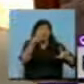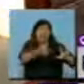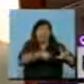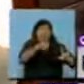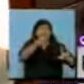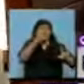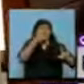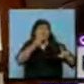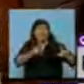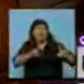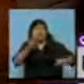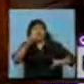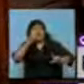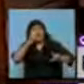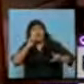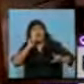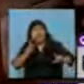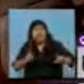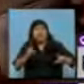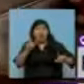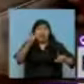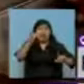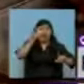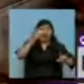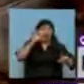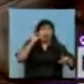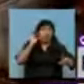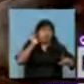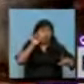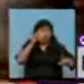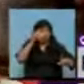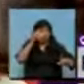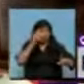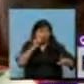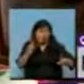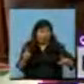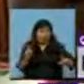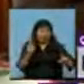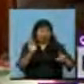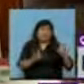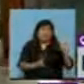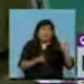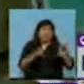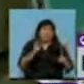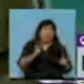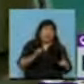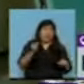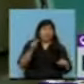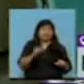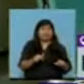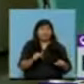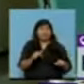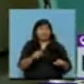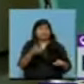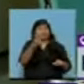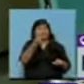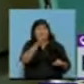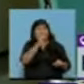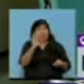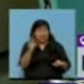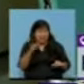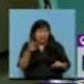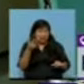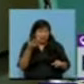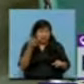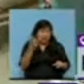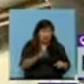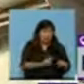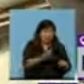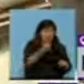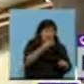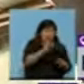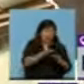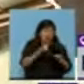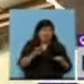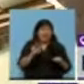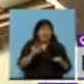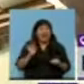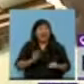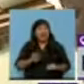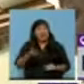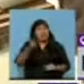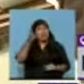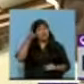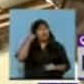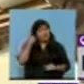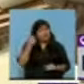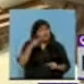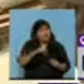6.000, 5.500, y el año pasado estaba 2.500 para esta época. O sea, no solo tiene